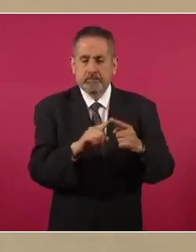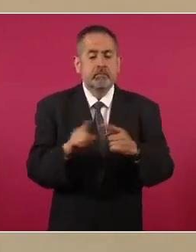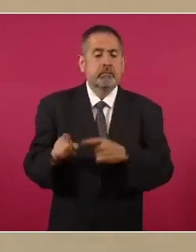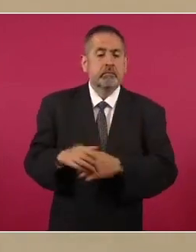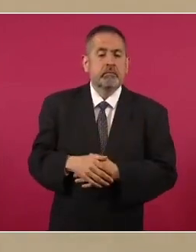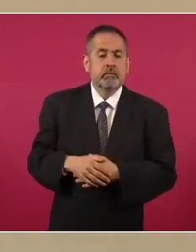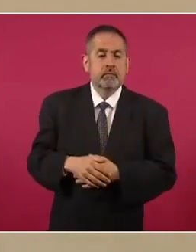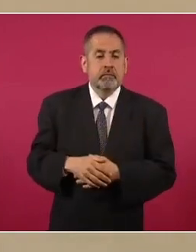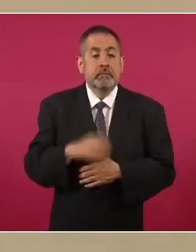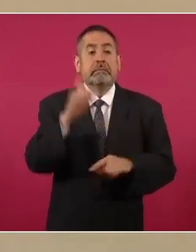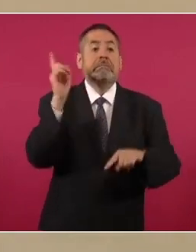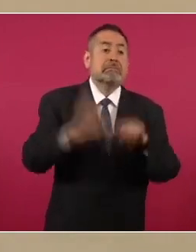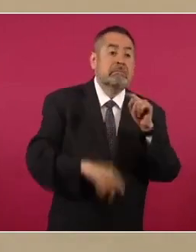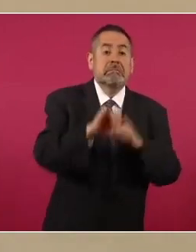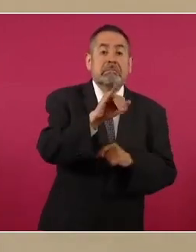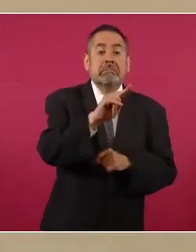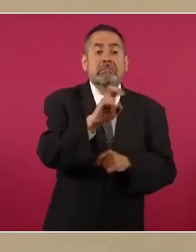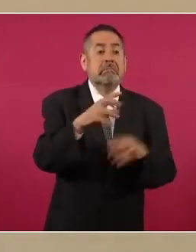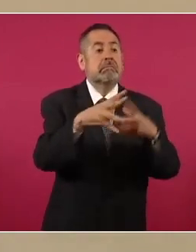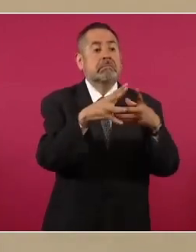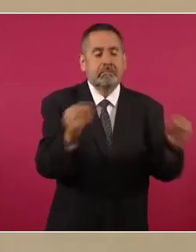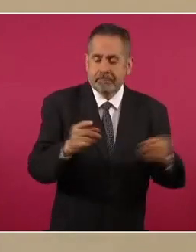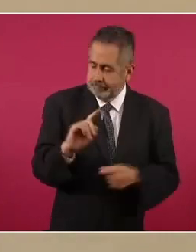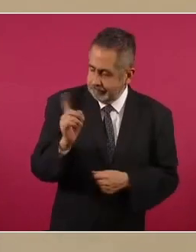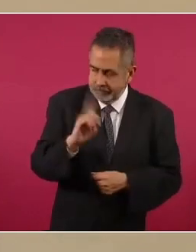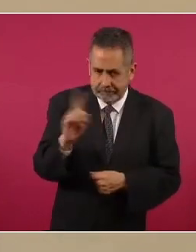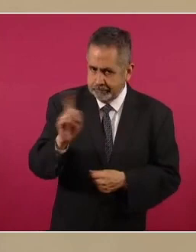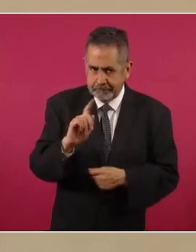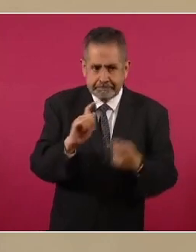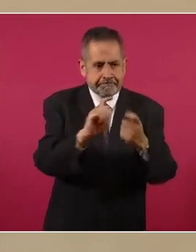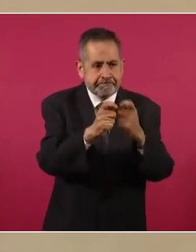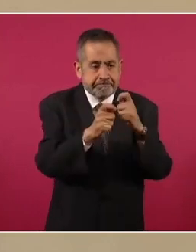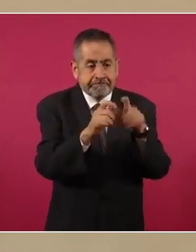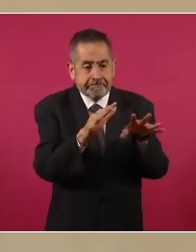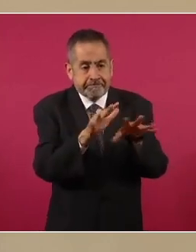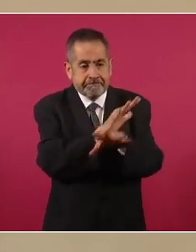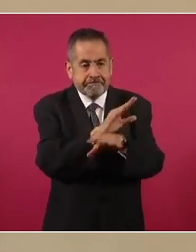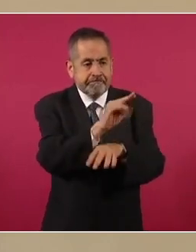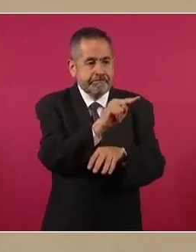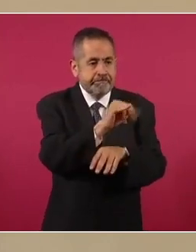No quitar al INE, no desaparecer al INE.